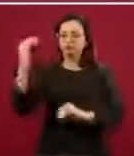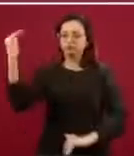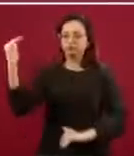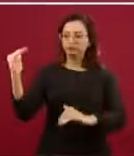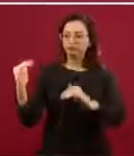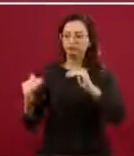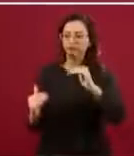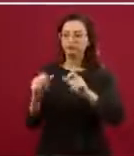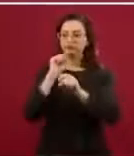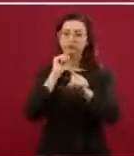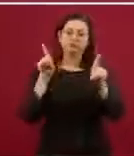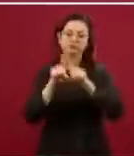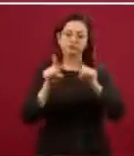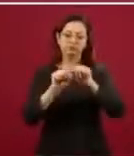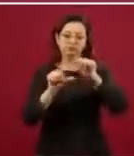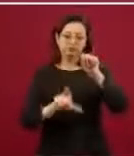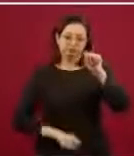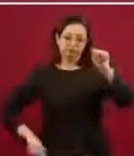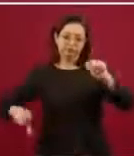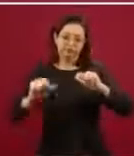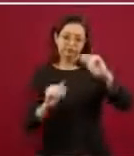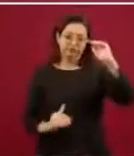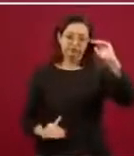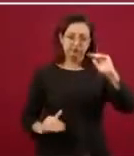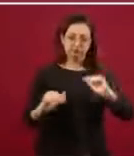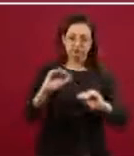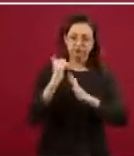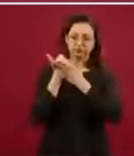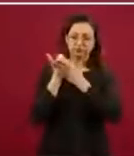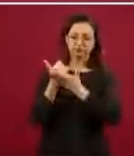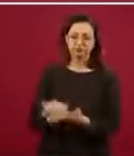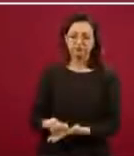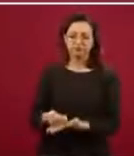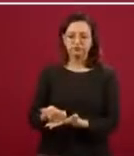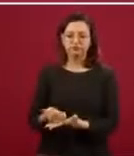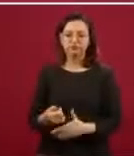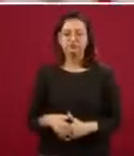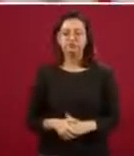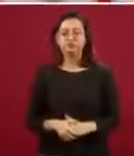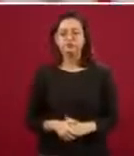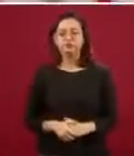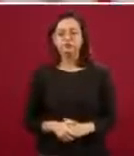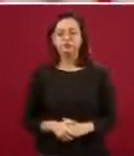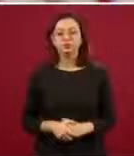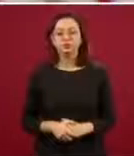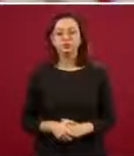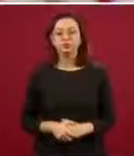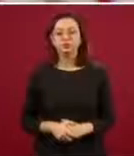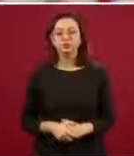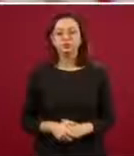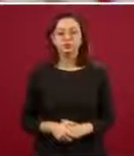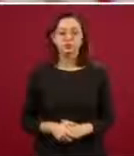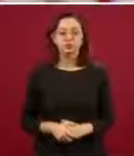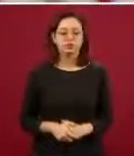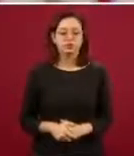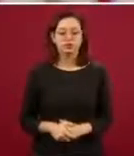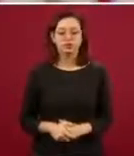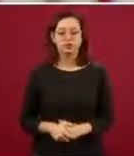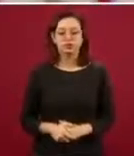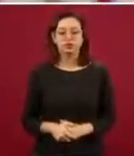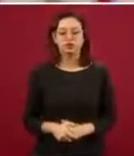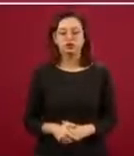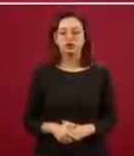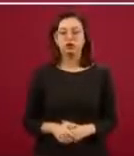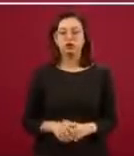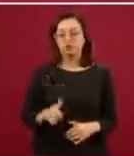nosotros en lo particular. En el caso de México, lo que tiene que ver con la